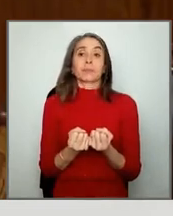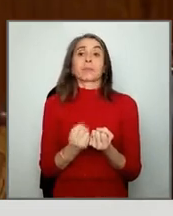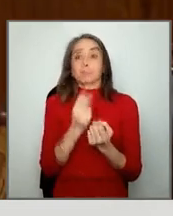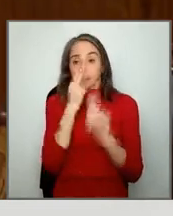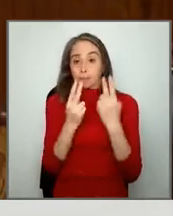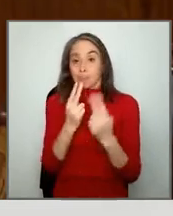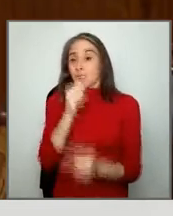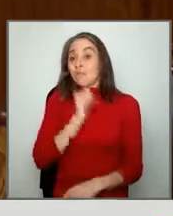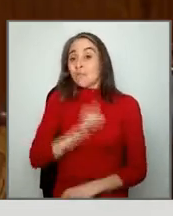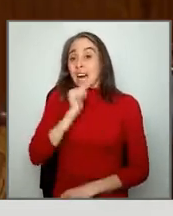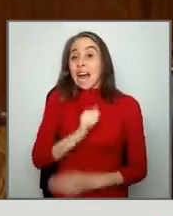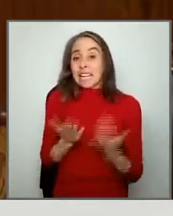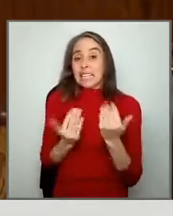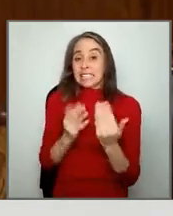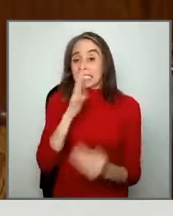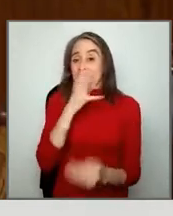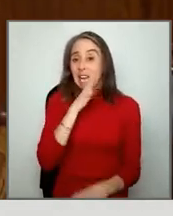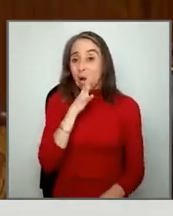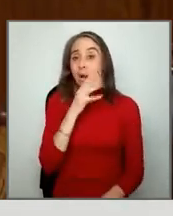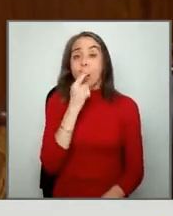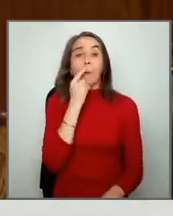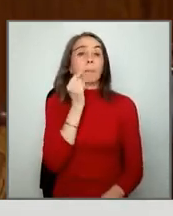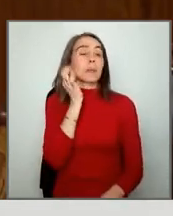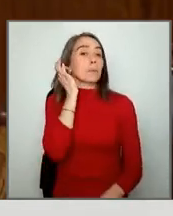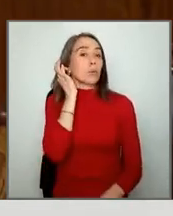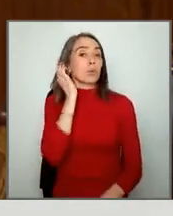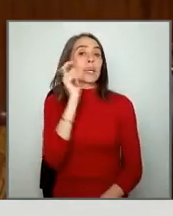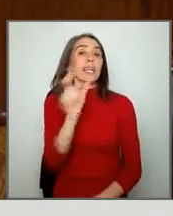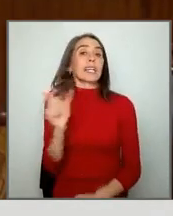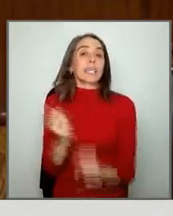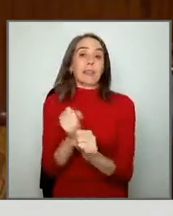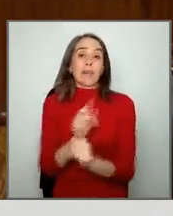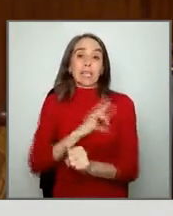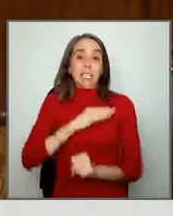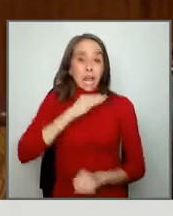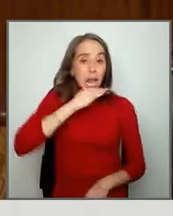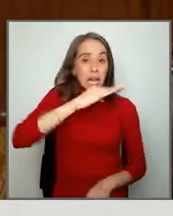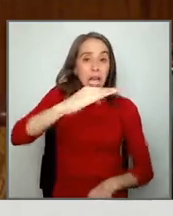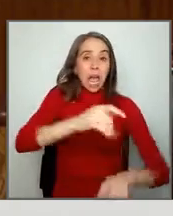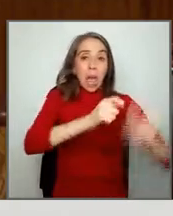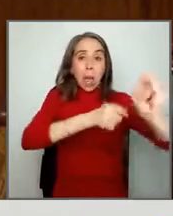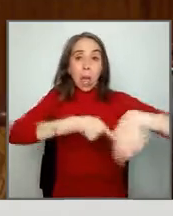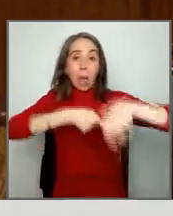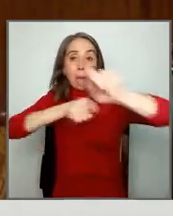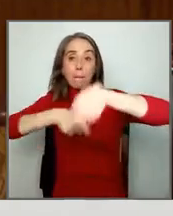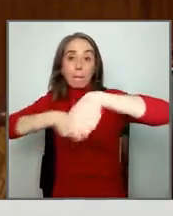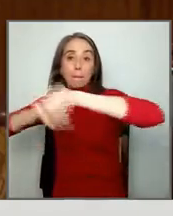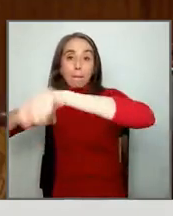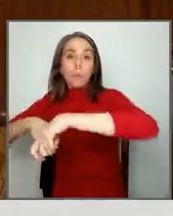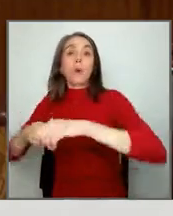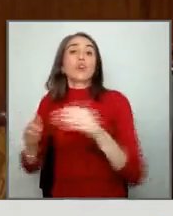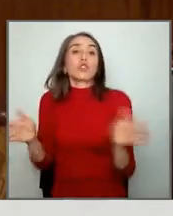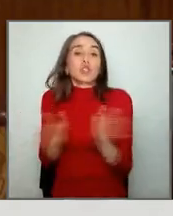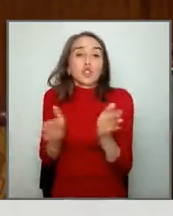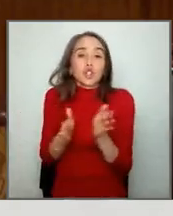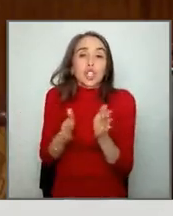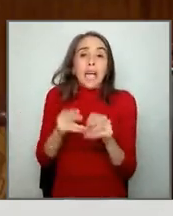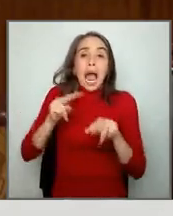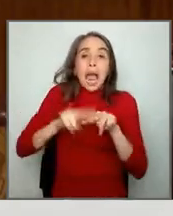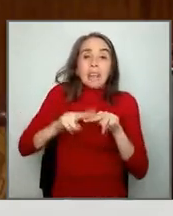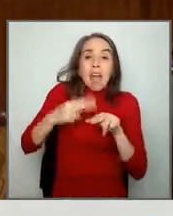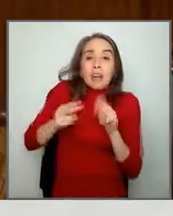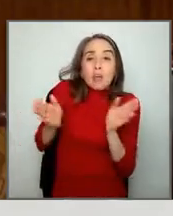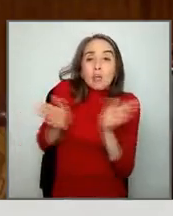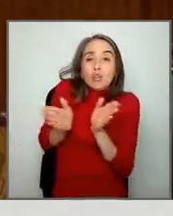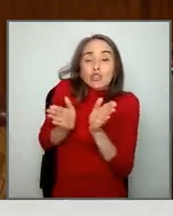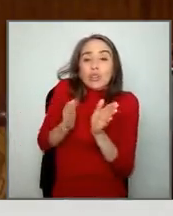son las y los agricultores chilenos Y en especial los pequeños agricultores quienes han visto más afectados por la